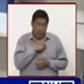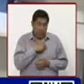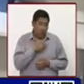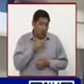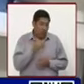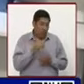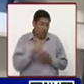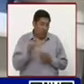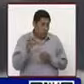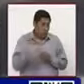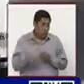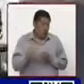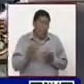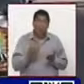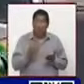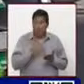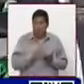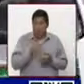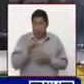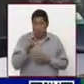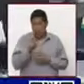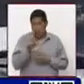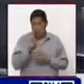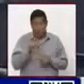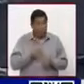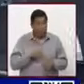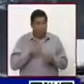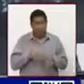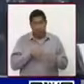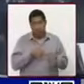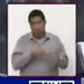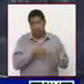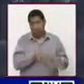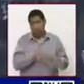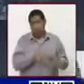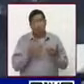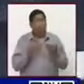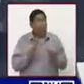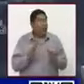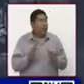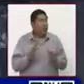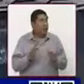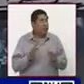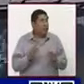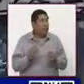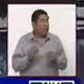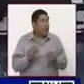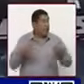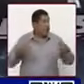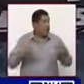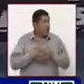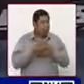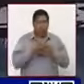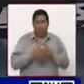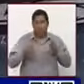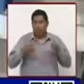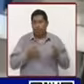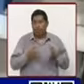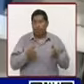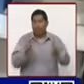se cumpla, nuevamente el lunes estamos saliendo a las calles, ya, pero en este caso con bloqueo de